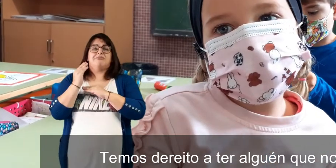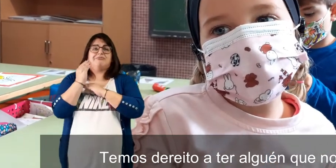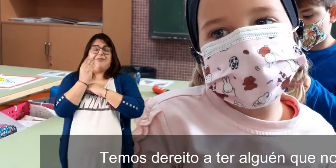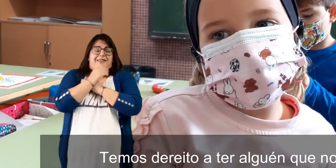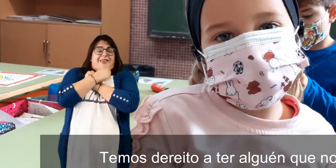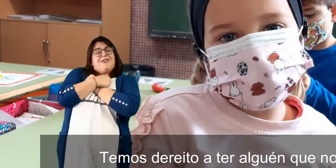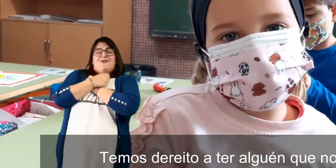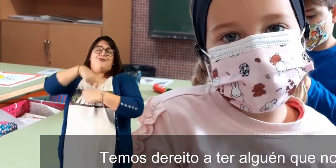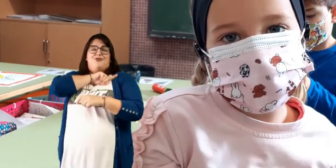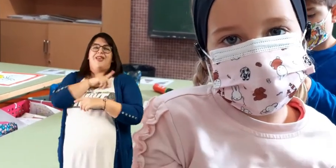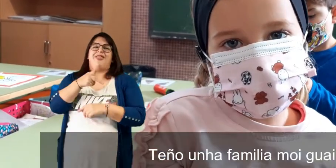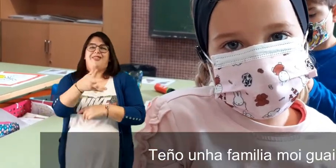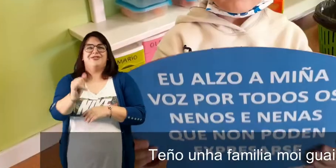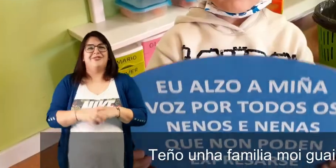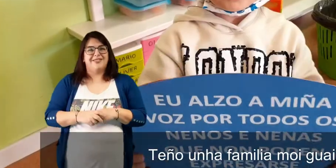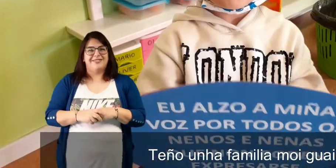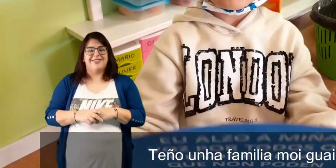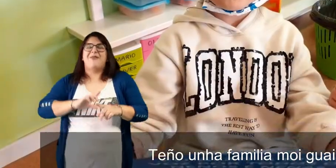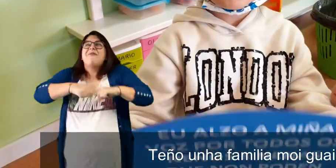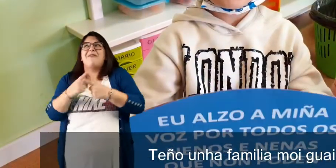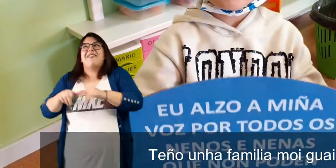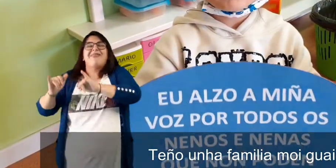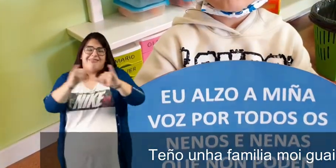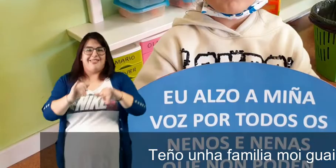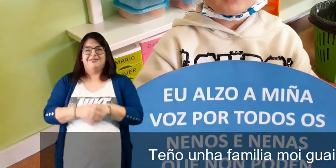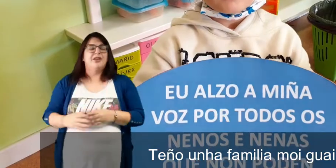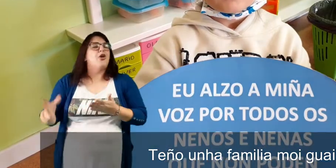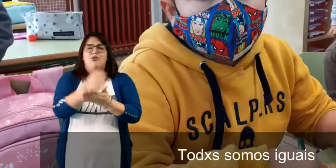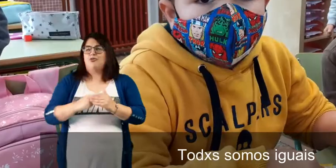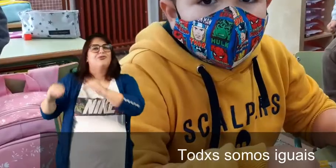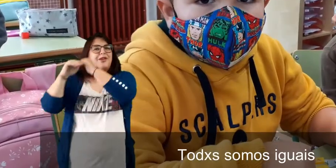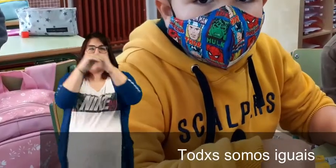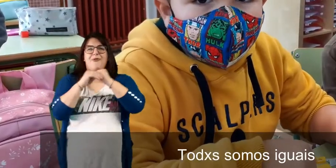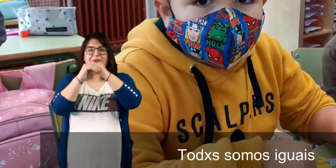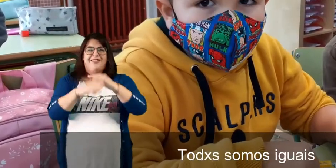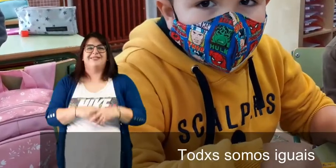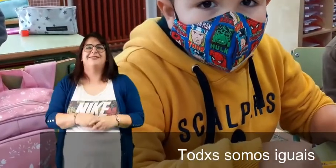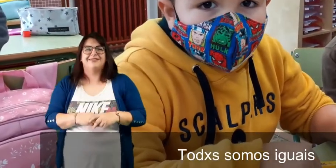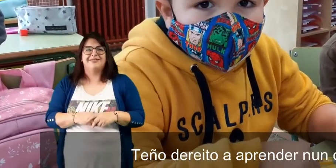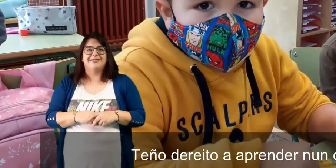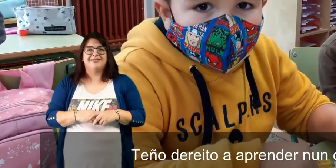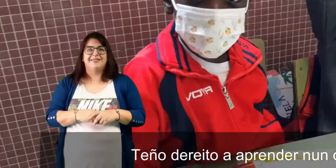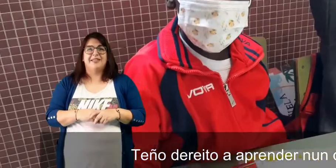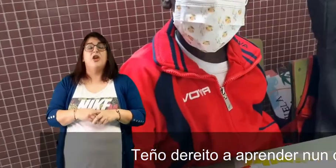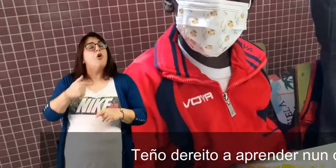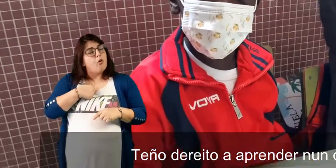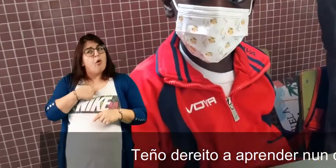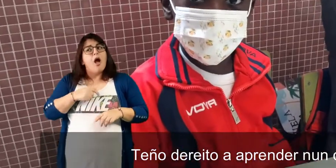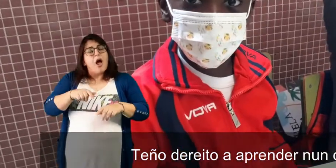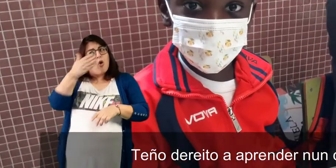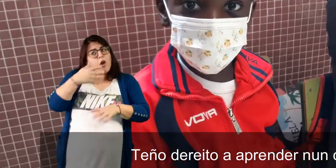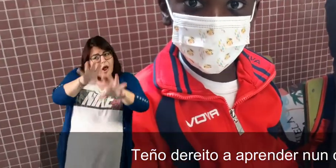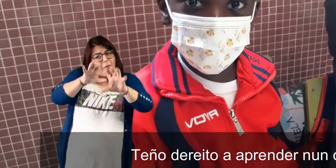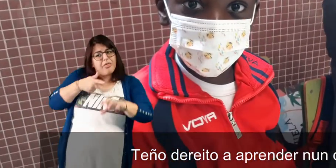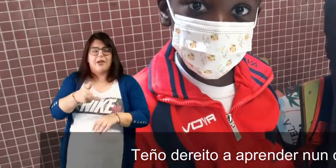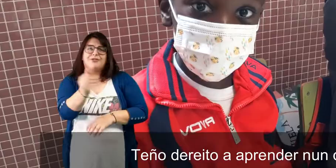Tener a alguien que nos quiera. Tengo una familia muy igual. Todos somos iguales. Tengo derecho